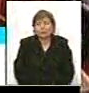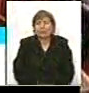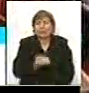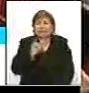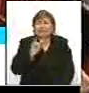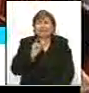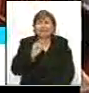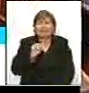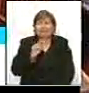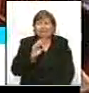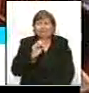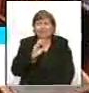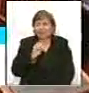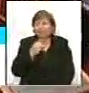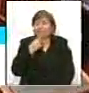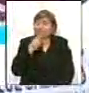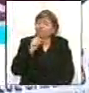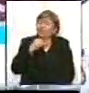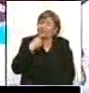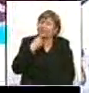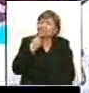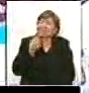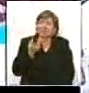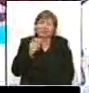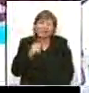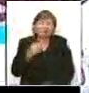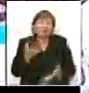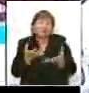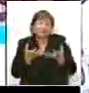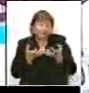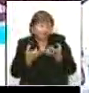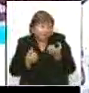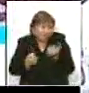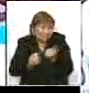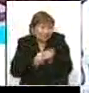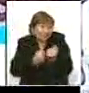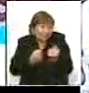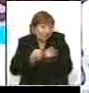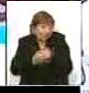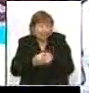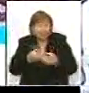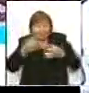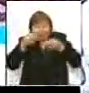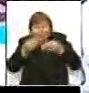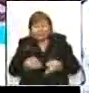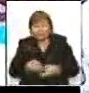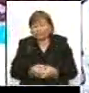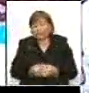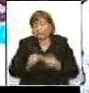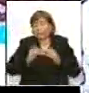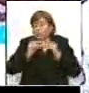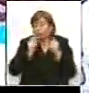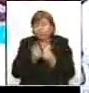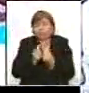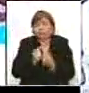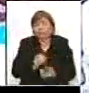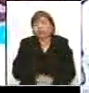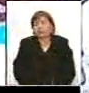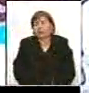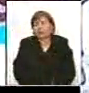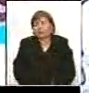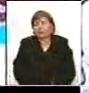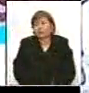Costa. Como usted dice, si queremos reforzar, potenciar a un partido,